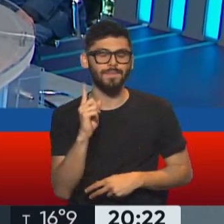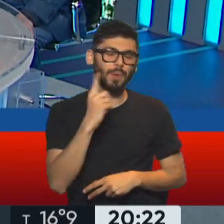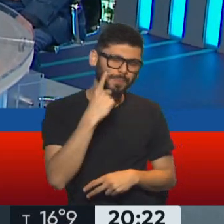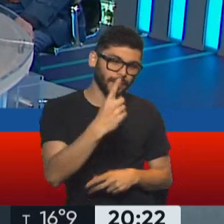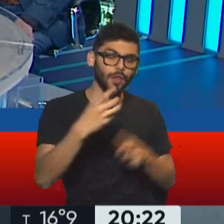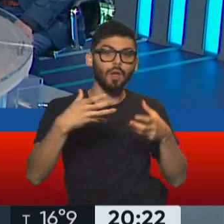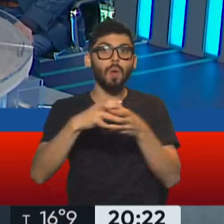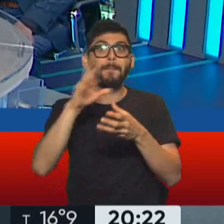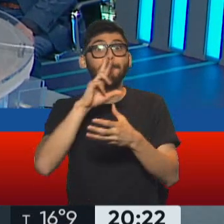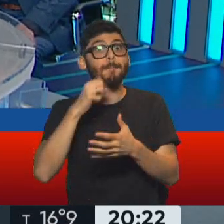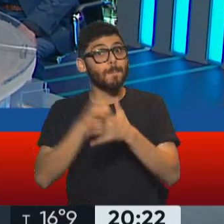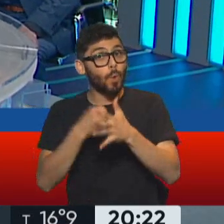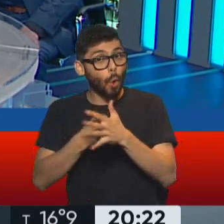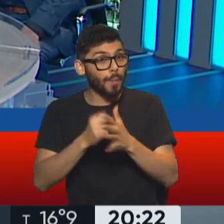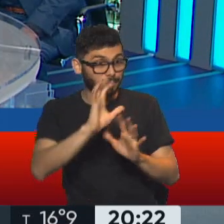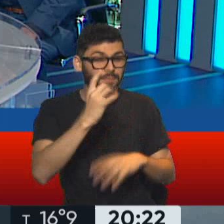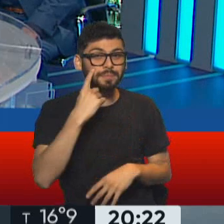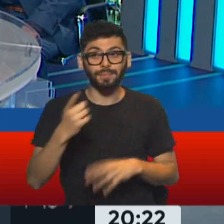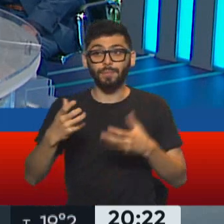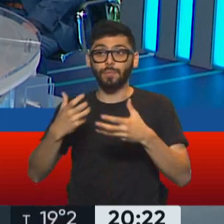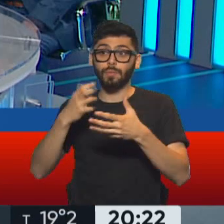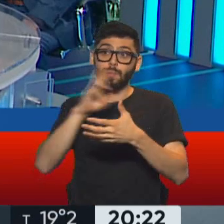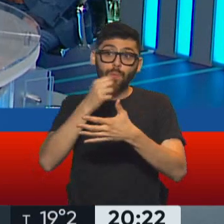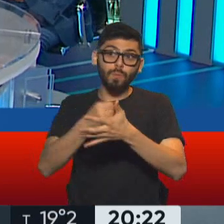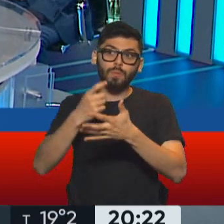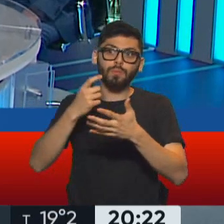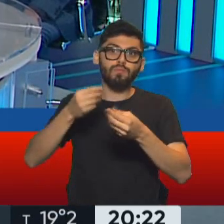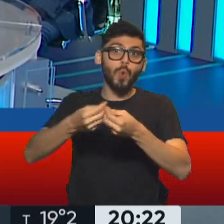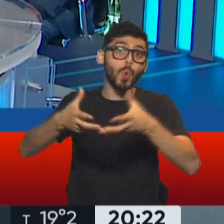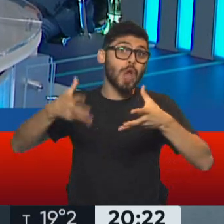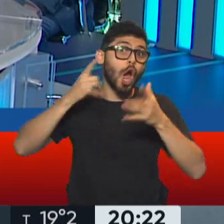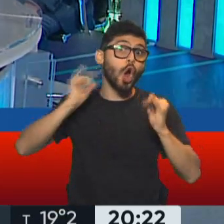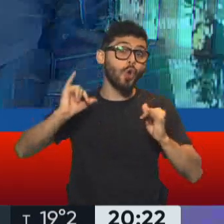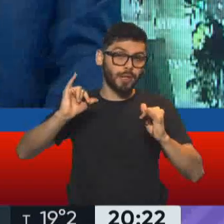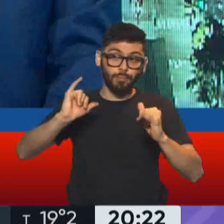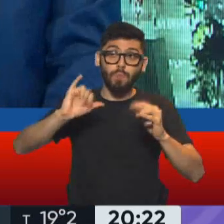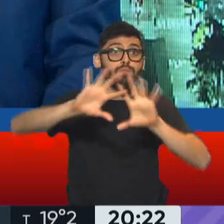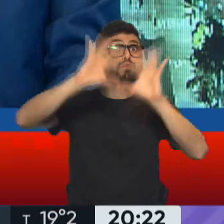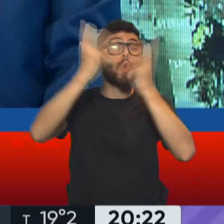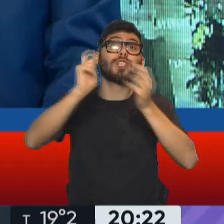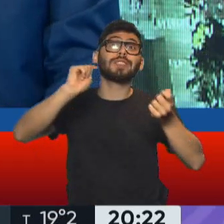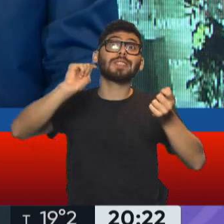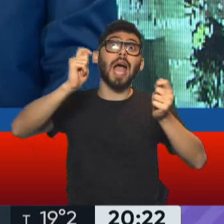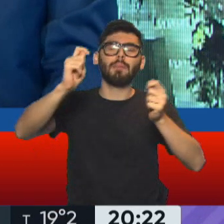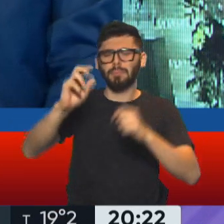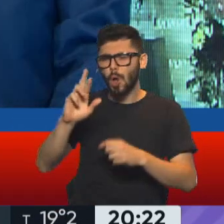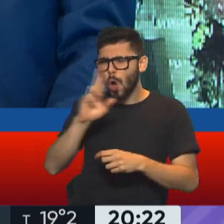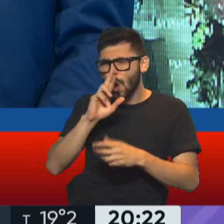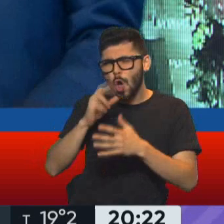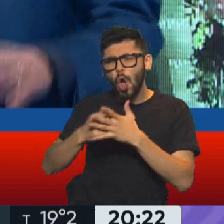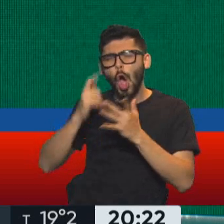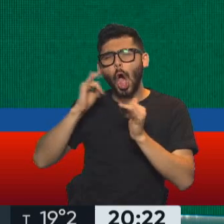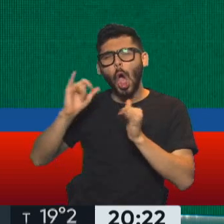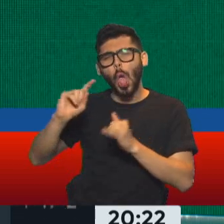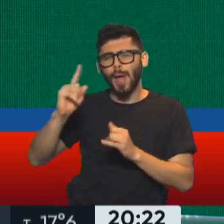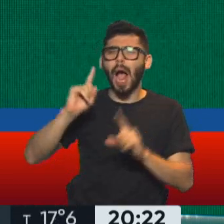movimiento básicamente muy juvenil y están cambiando el mundo. Esta, la verdad, están transformando el mundo. Sí, no sé si es juvenil, porque hay generaciones